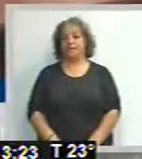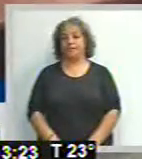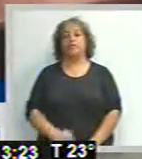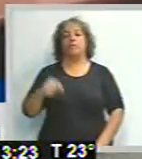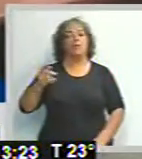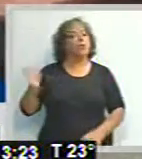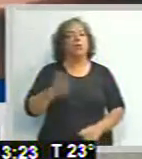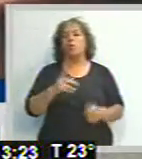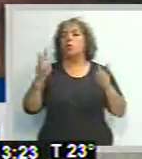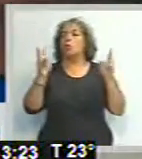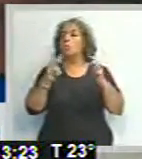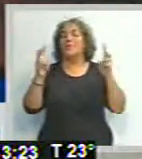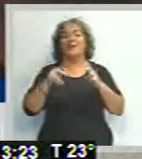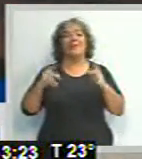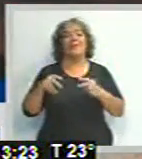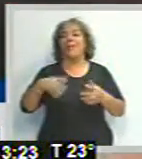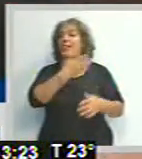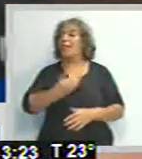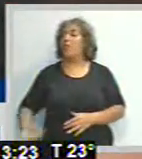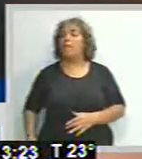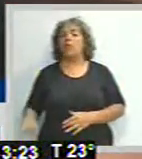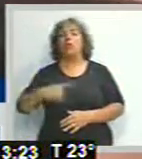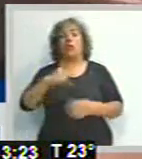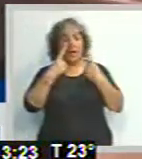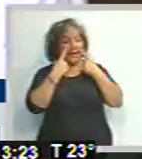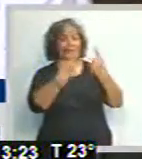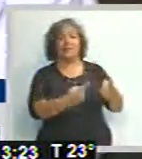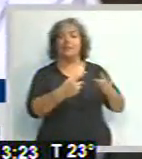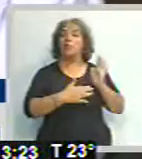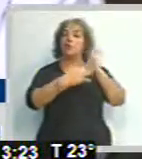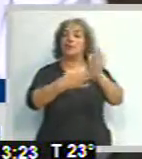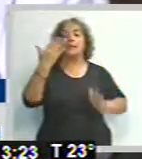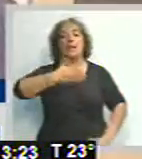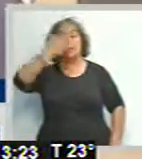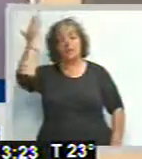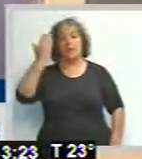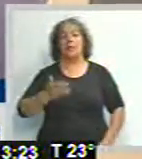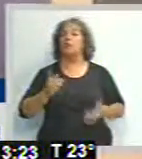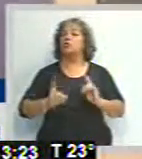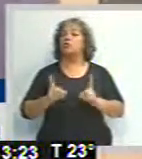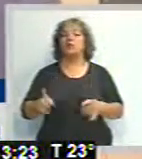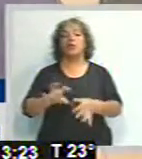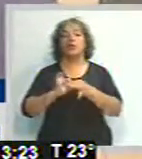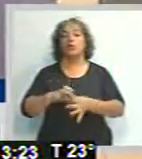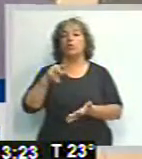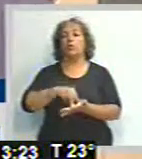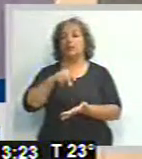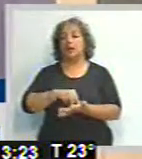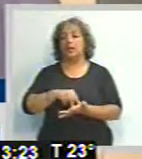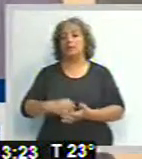Una maniobra por parte del gobierno que consiste en no recibir a los representantes de la Asamblea de Docentes Unidos de Salta.